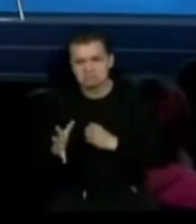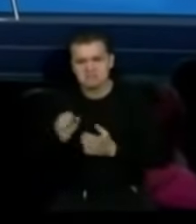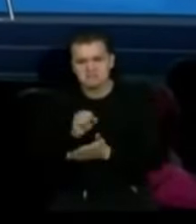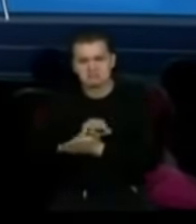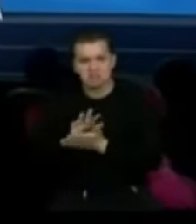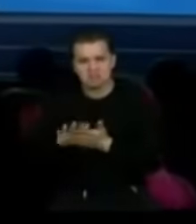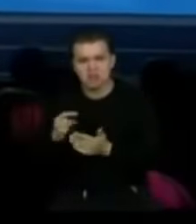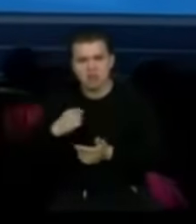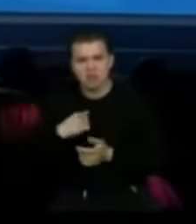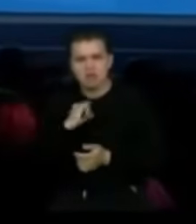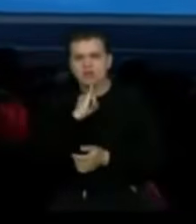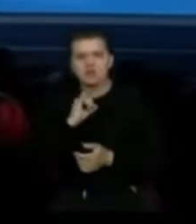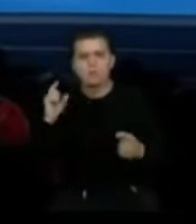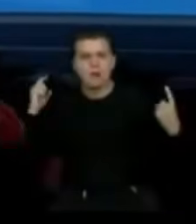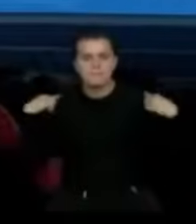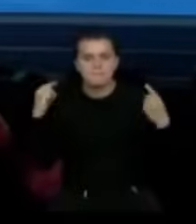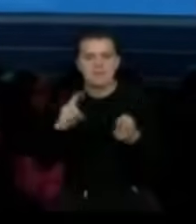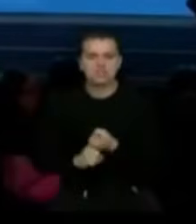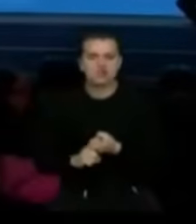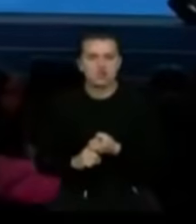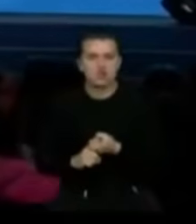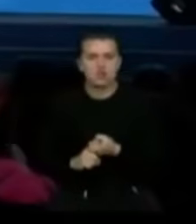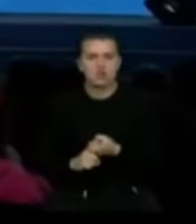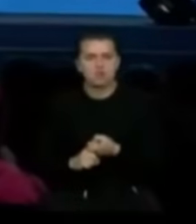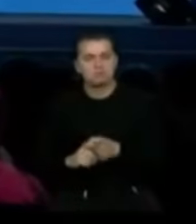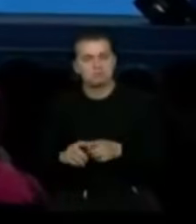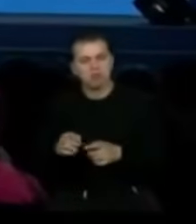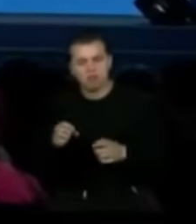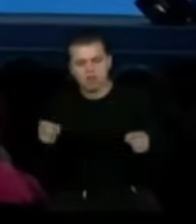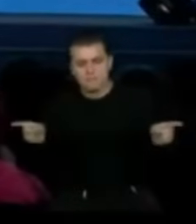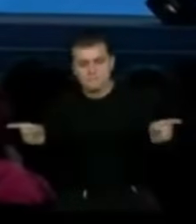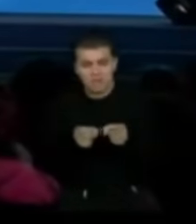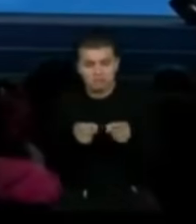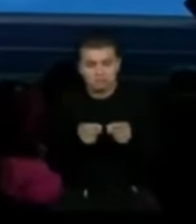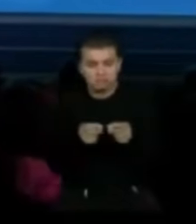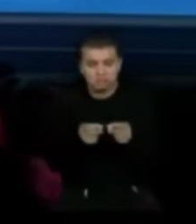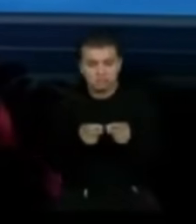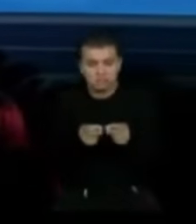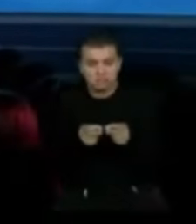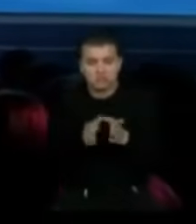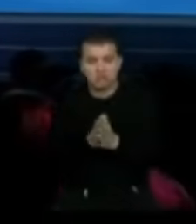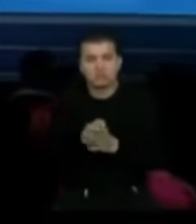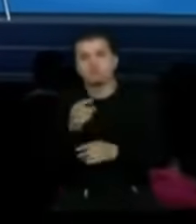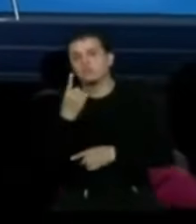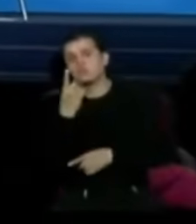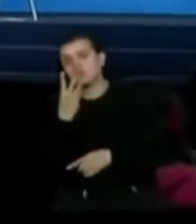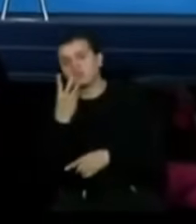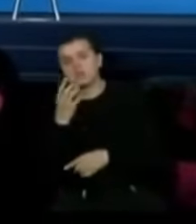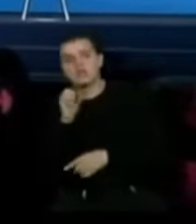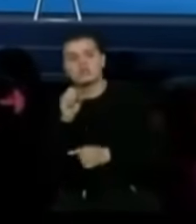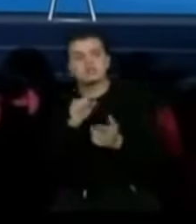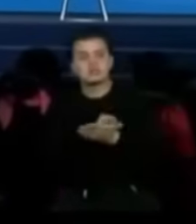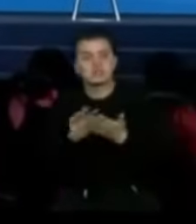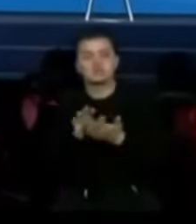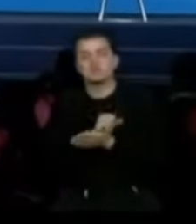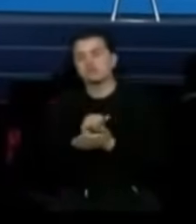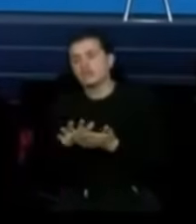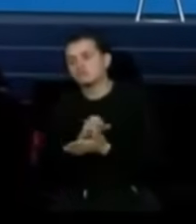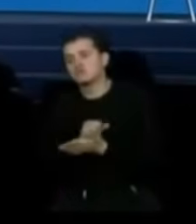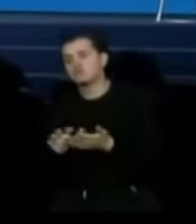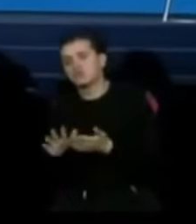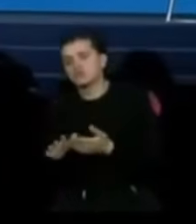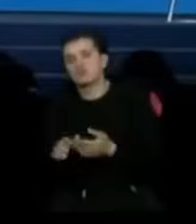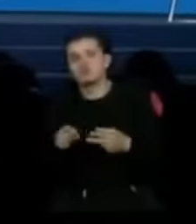Nuestro idioma es limitado. Por eso muchas veces dice santo, santo, santo. Lo repite 3 veces. Porque el español no alcanza